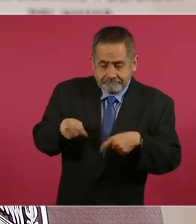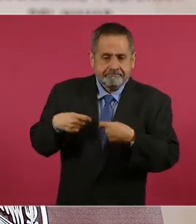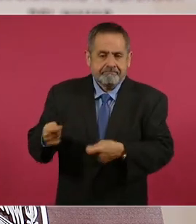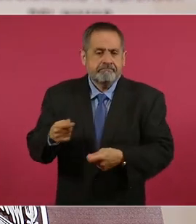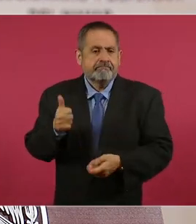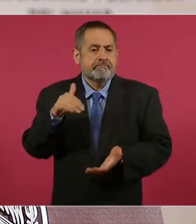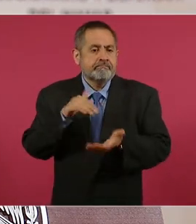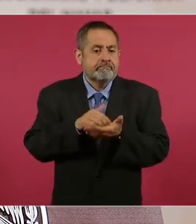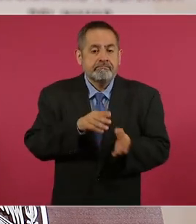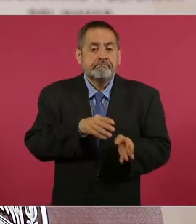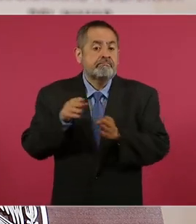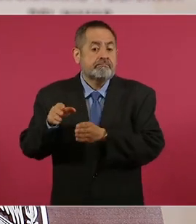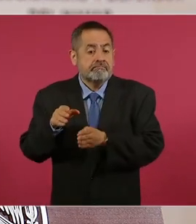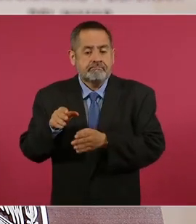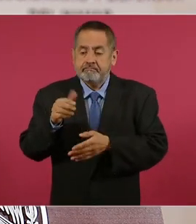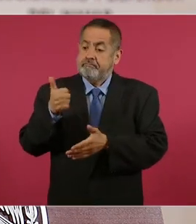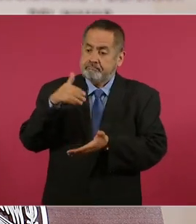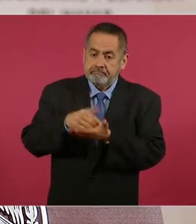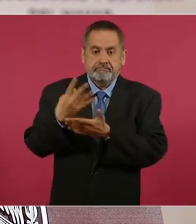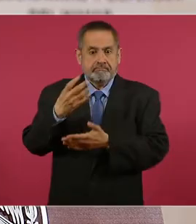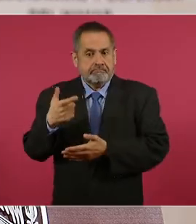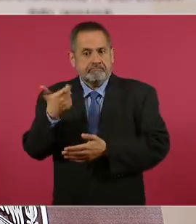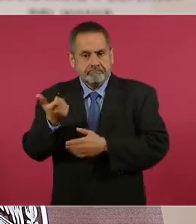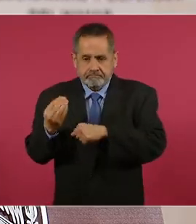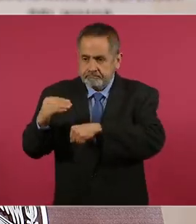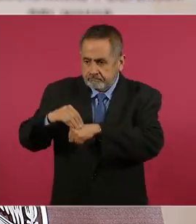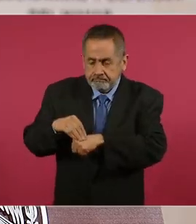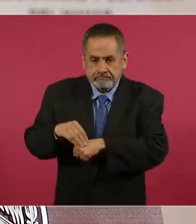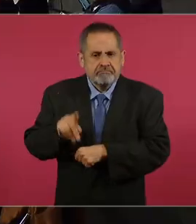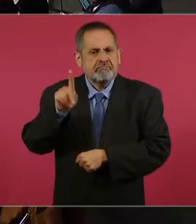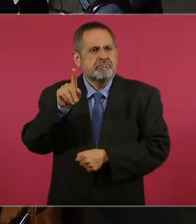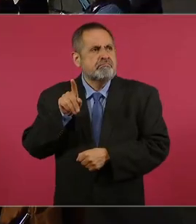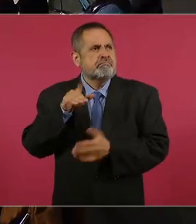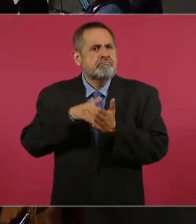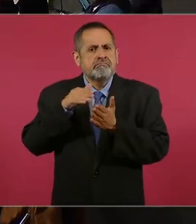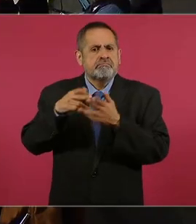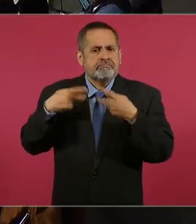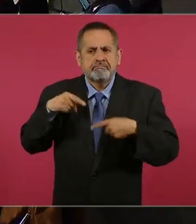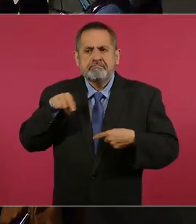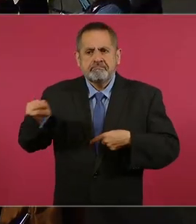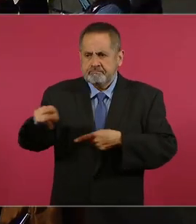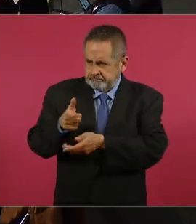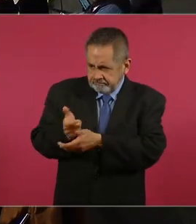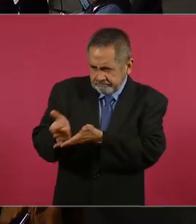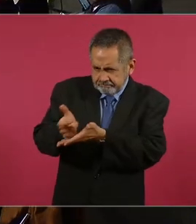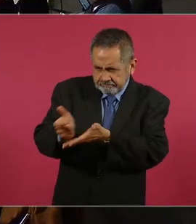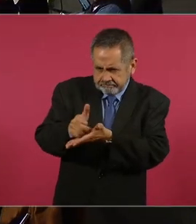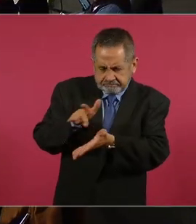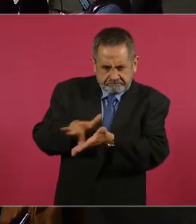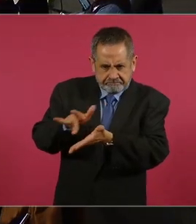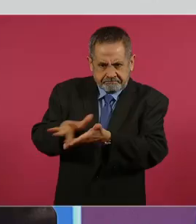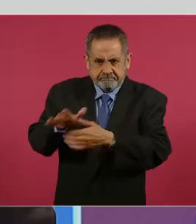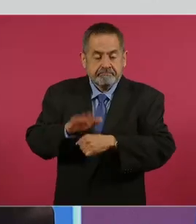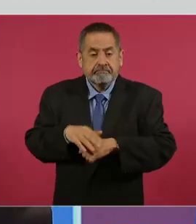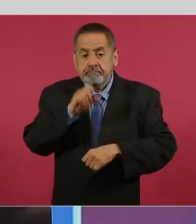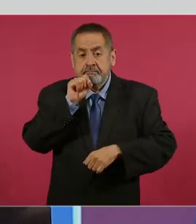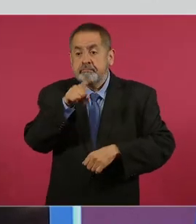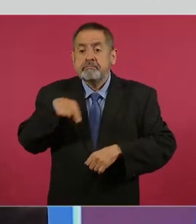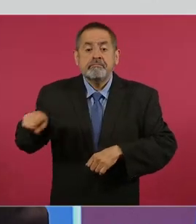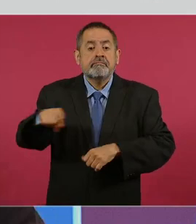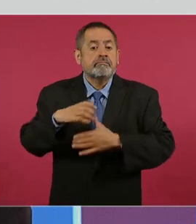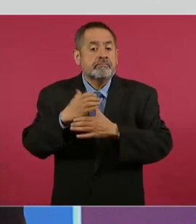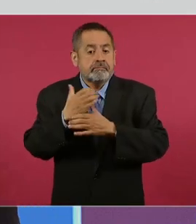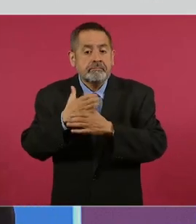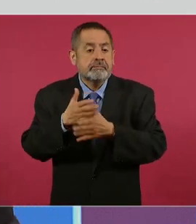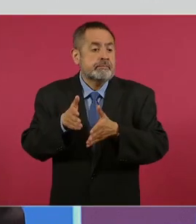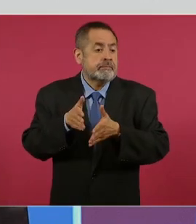pesos por productor en beneficio de poco más de 1,000,000 de productores, y también informar a los productores de café, cacao y miel